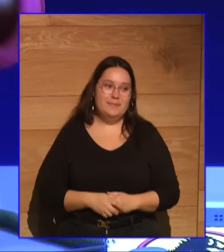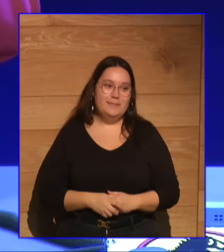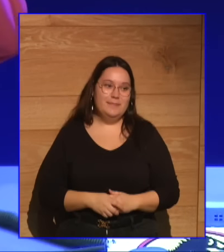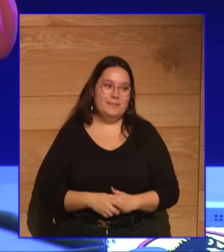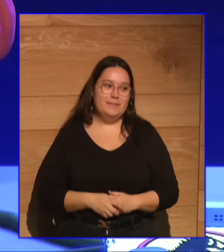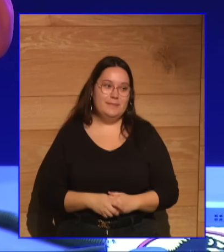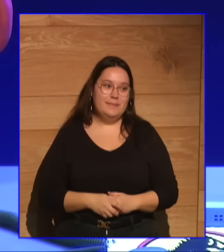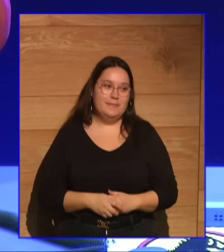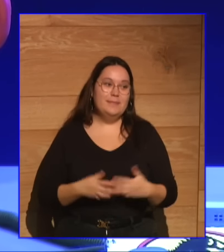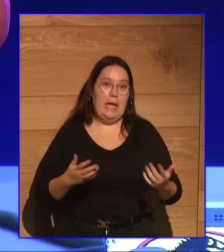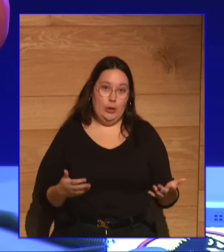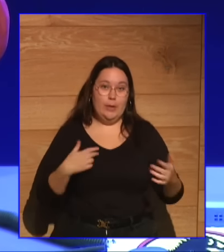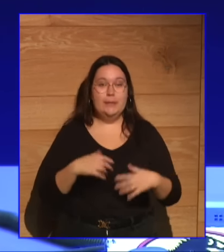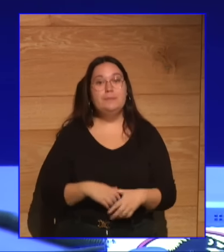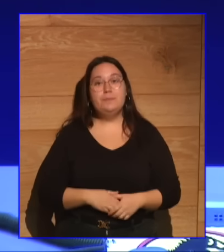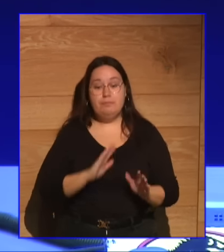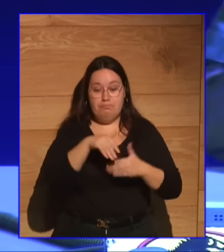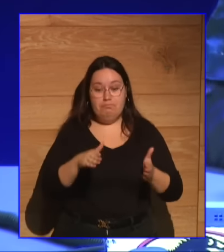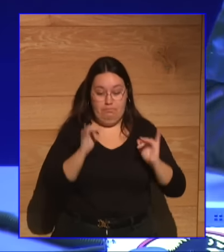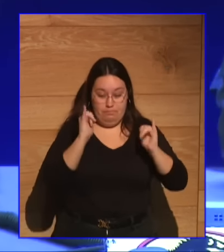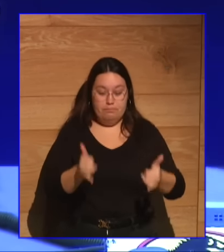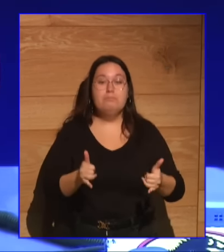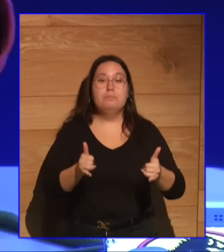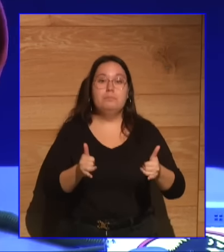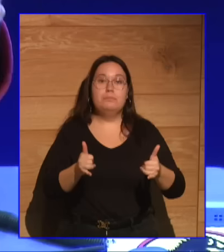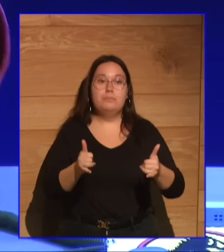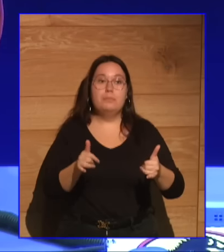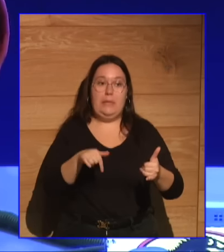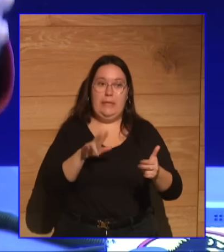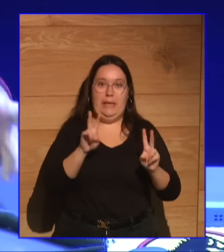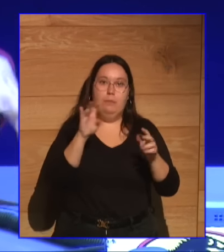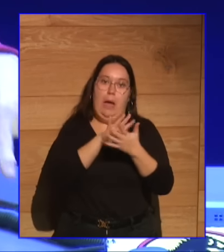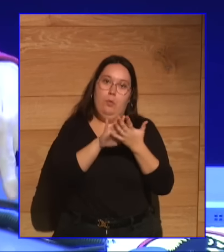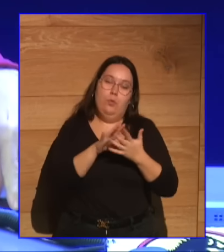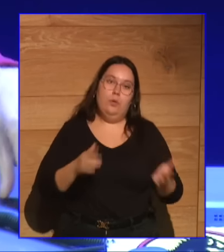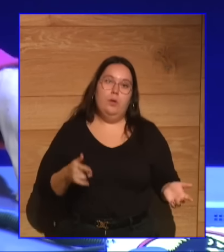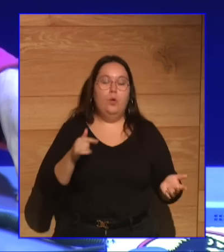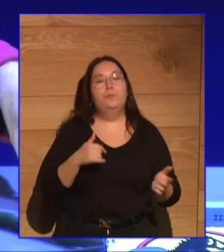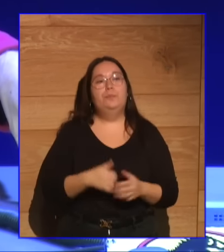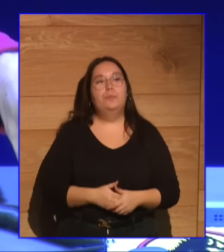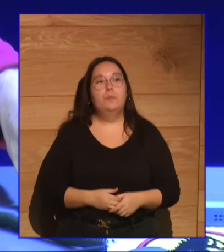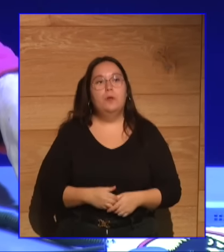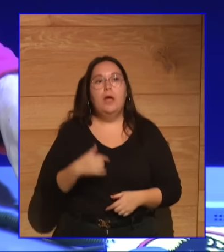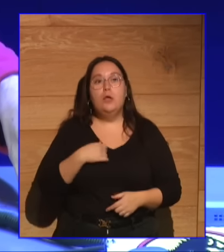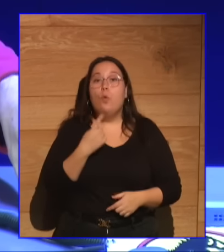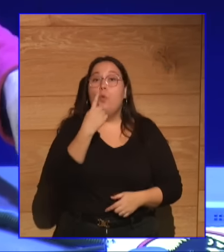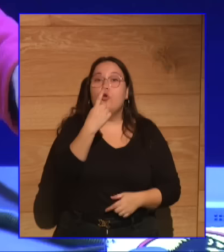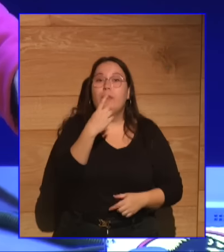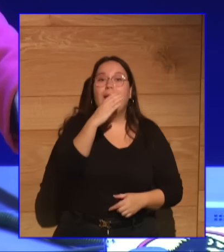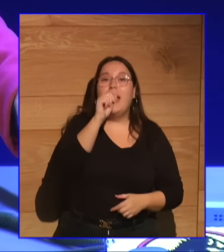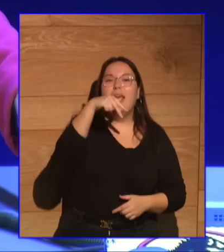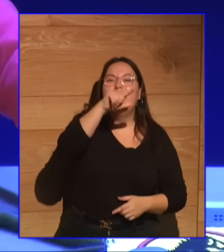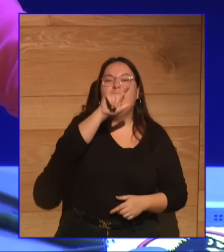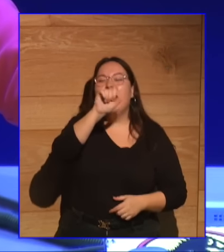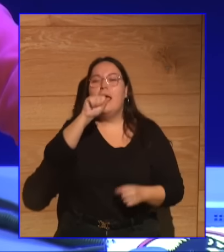vale, y entonces llego al sitio y le hablo del tema este en cuestión. Dice, sí, tenemos esto, que tengo uno de canela, otro